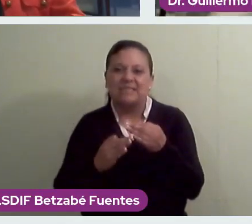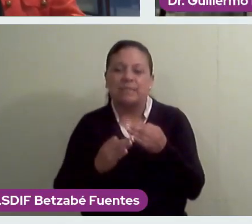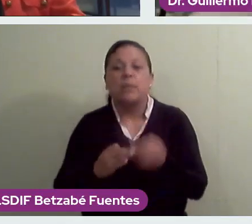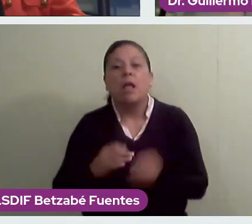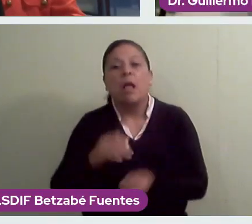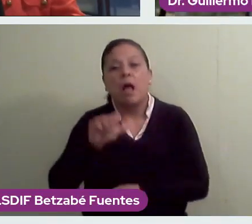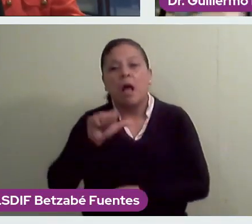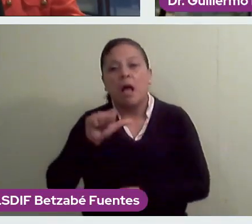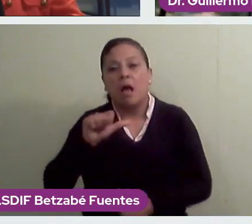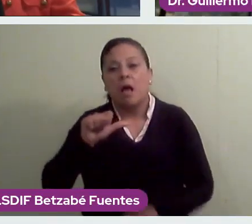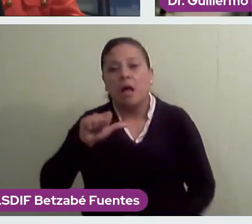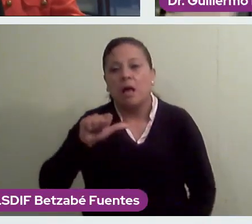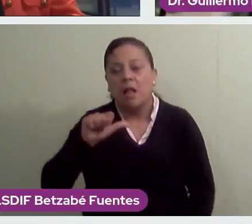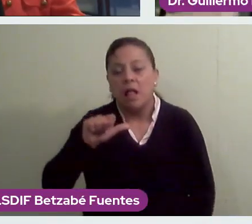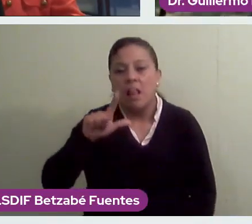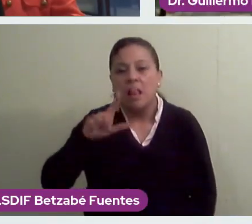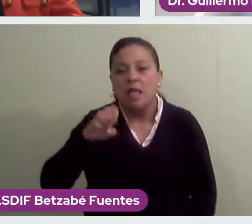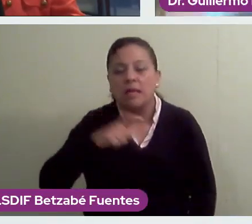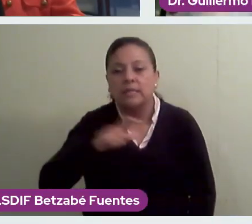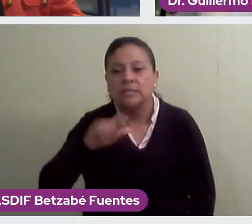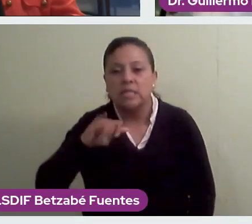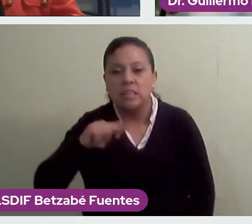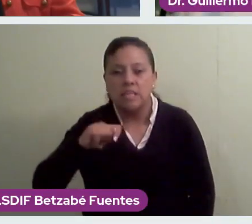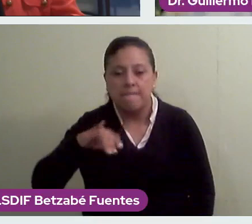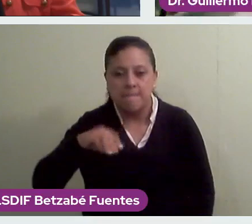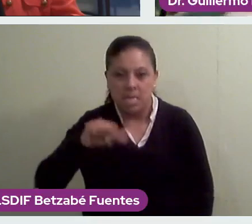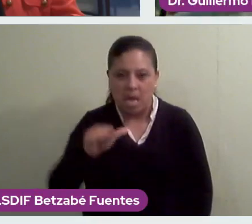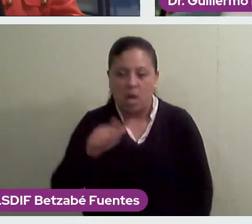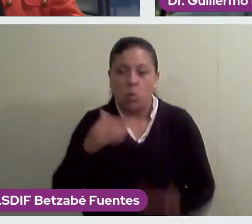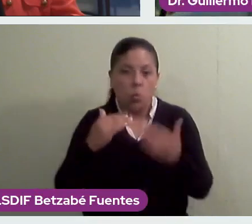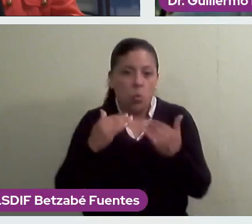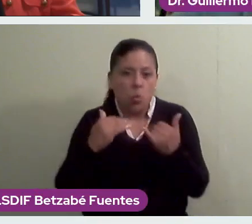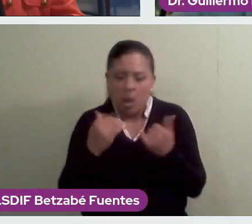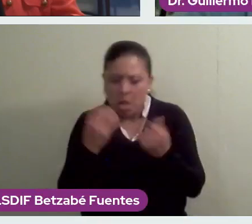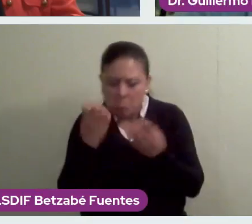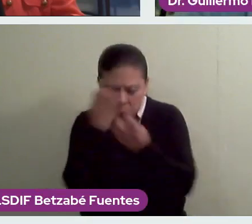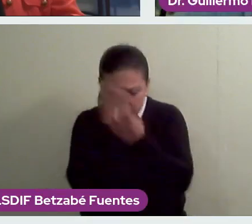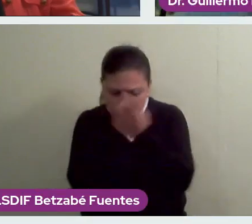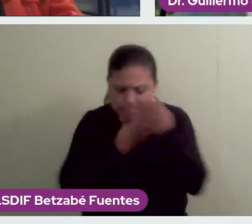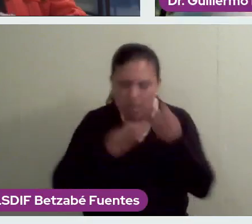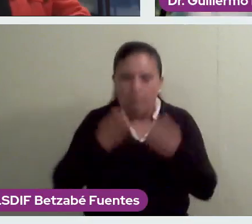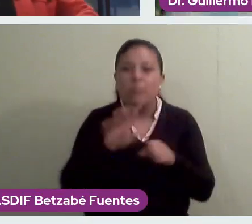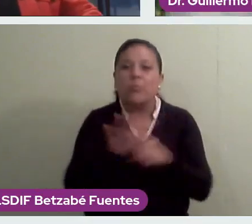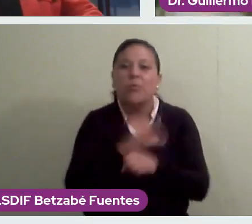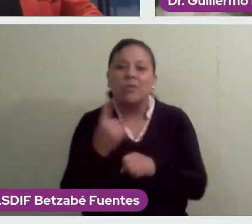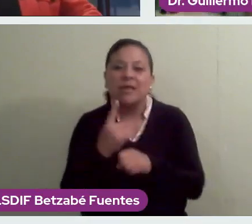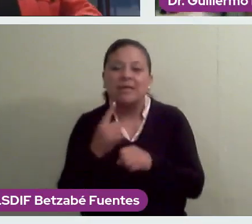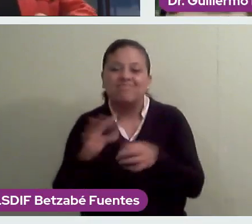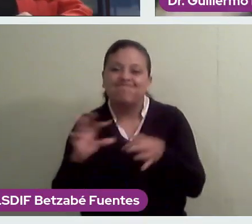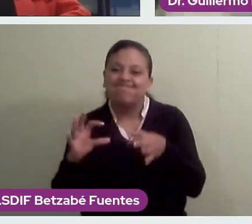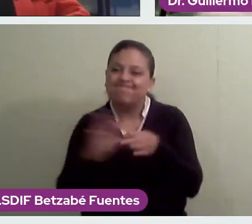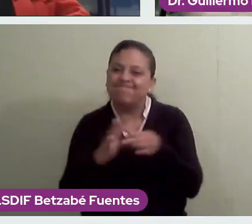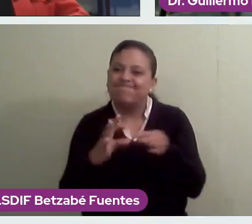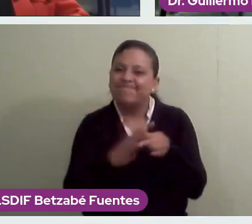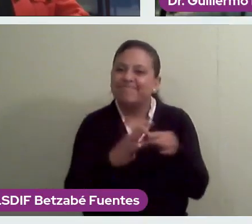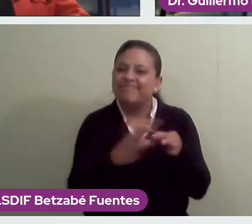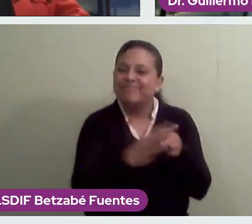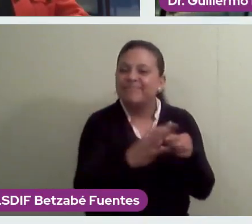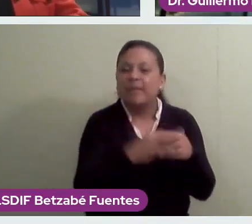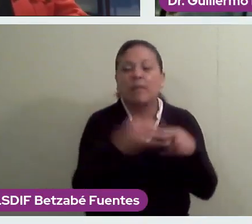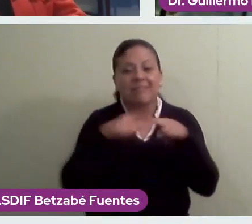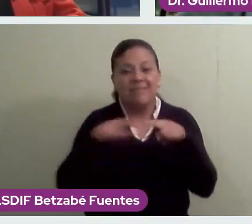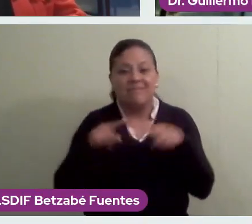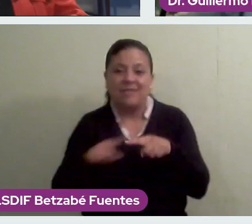no es un diagnóstico como tal, porque se asocia a tantos trastornos que más bien lo consideramos un